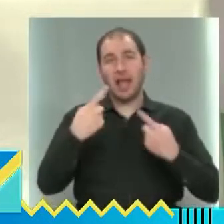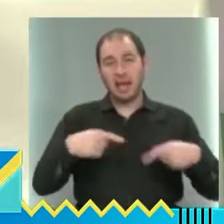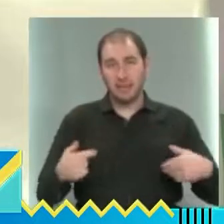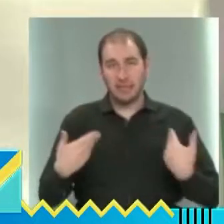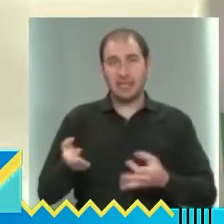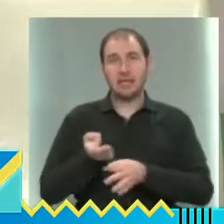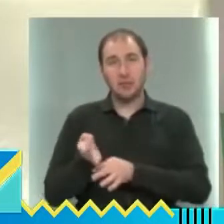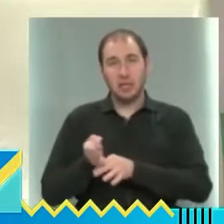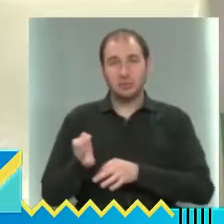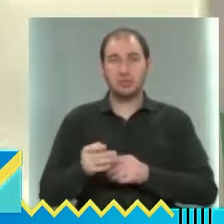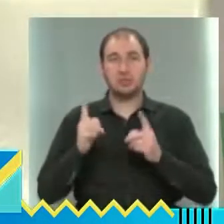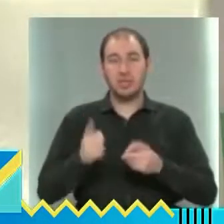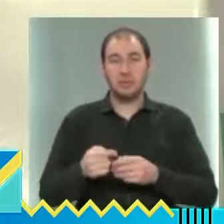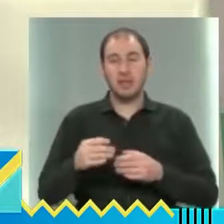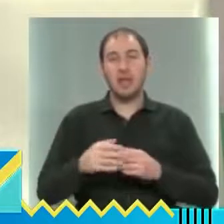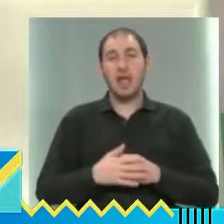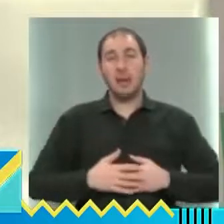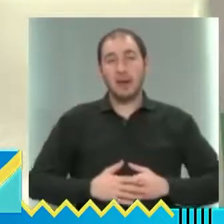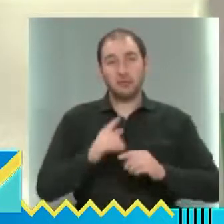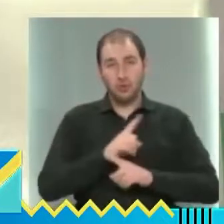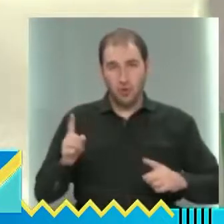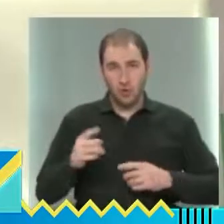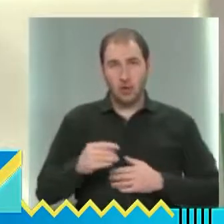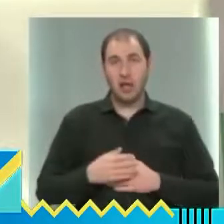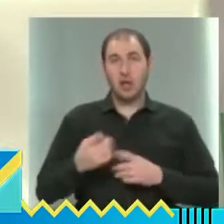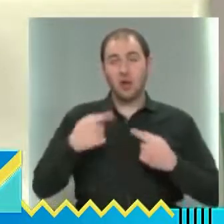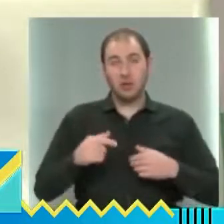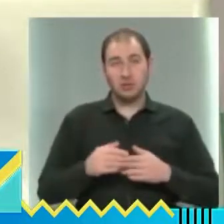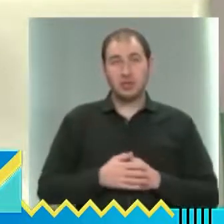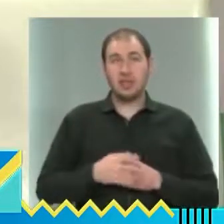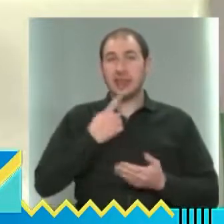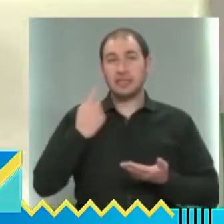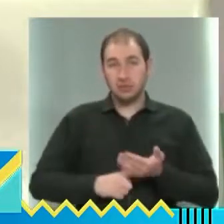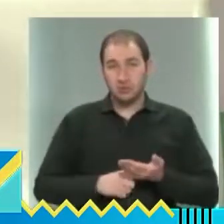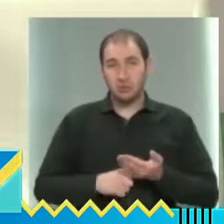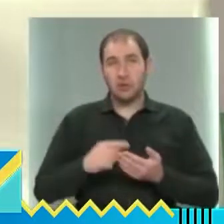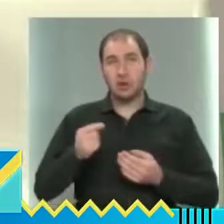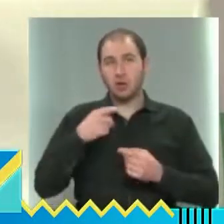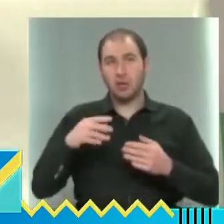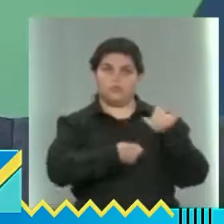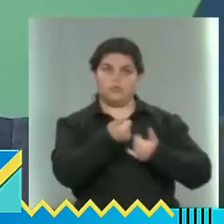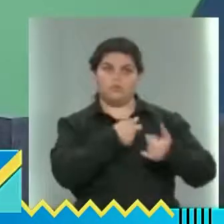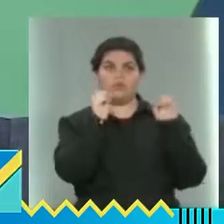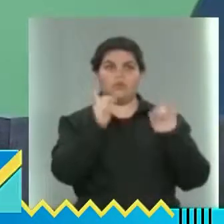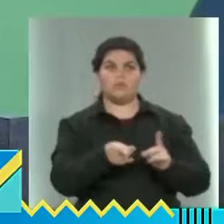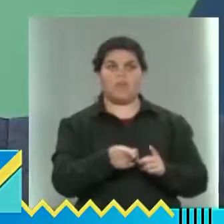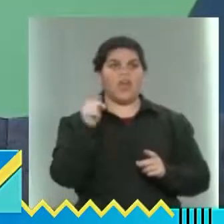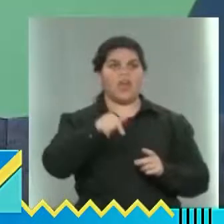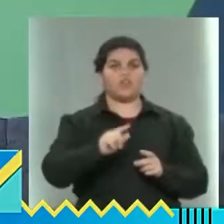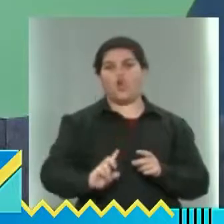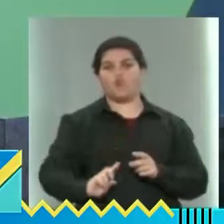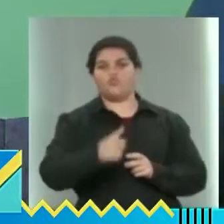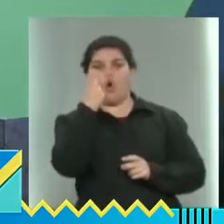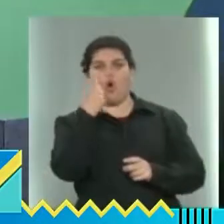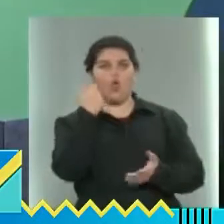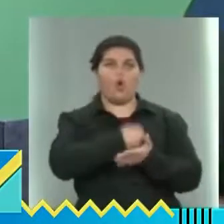de educación y de anticoncepción para que aquello que tiene que ocurrirle por decisión no le ocurra como un accidente. Esto no es un hecho aislado, esta